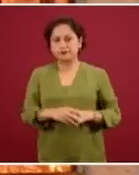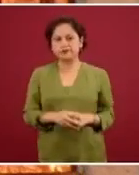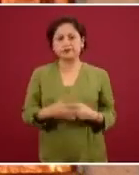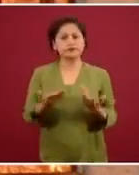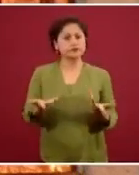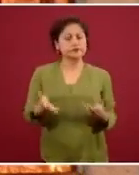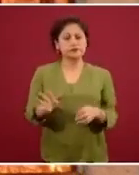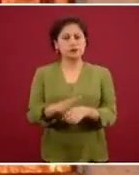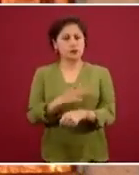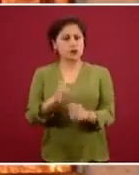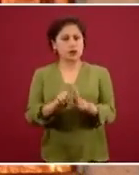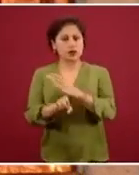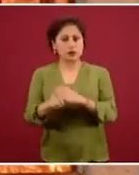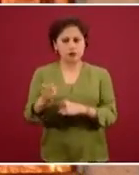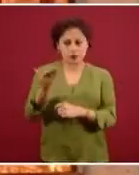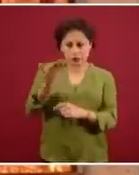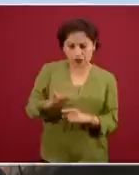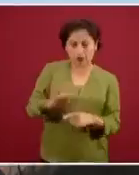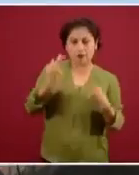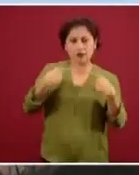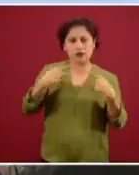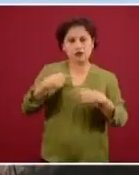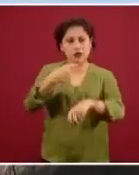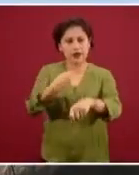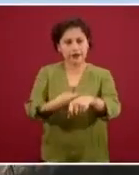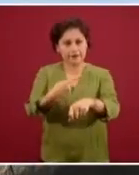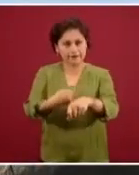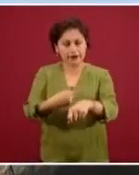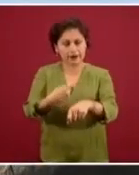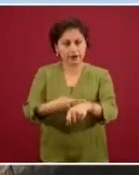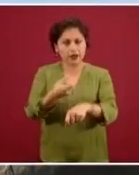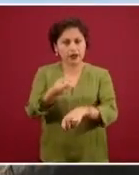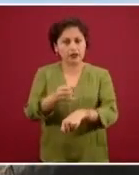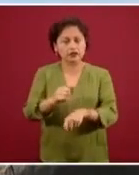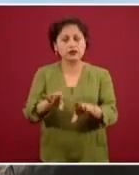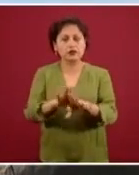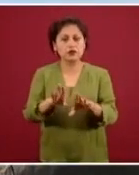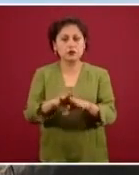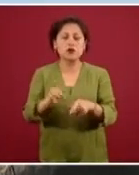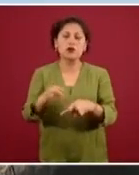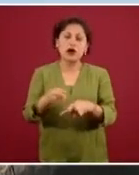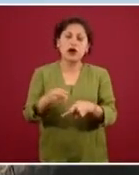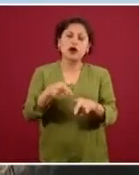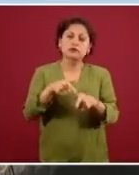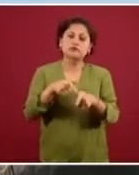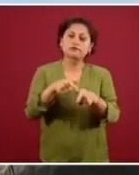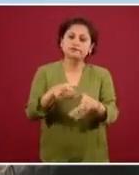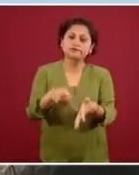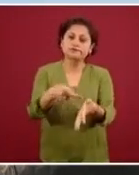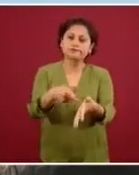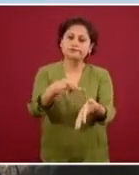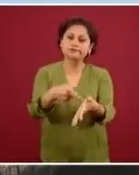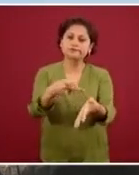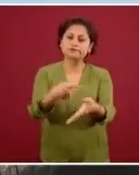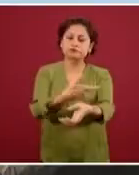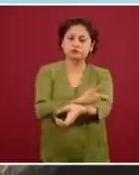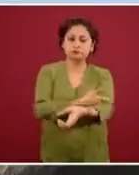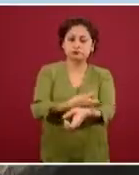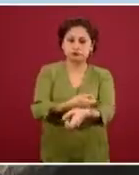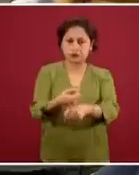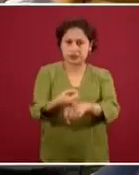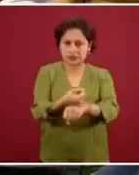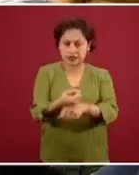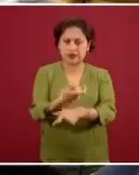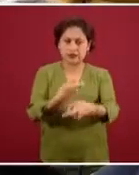necesidad tienen entonces estos pacientes? Tienen necesidad de transfusión. Pongamos un ejemplo, situémonos en